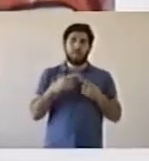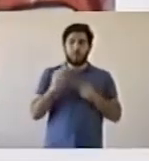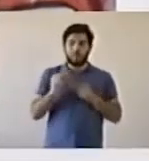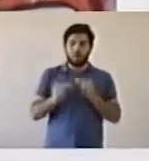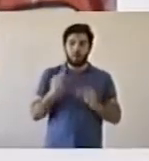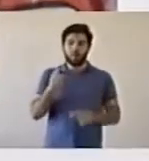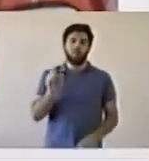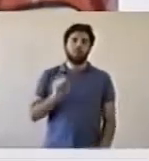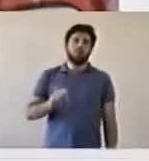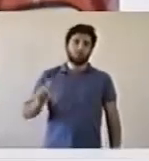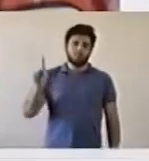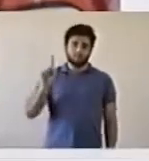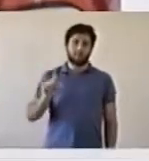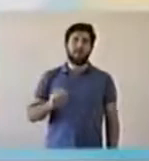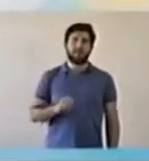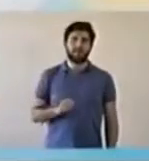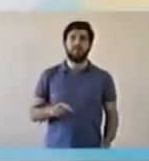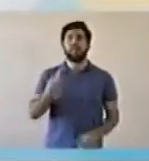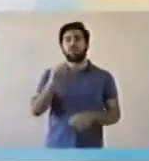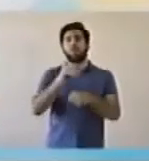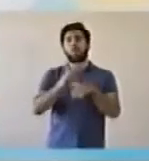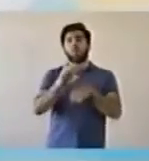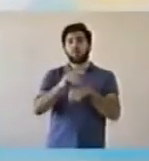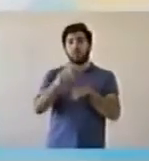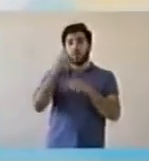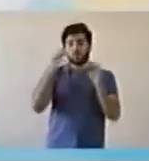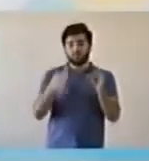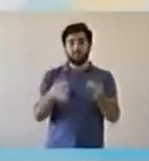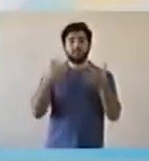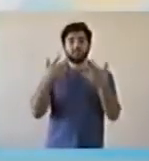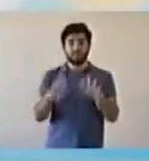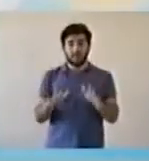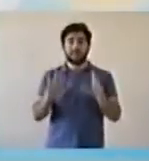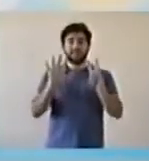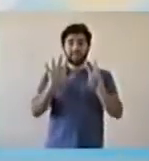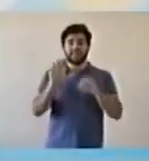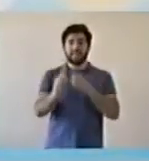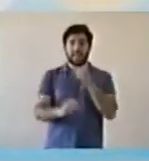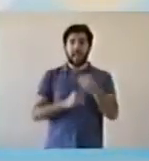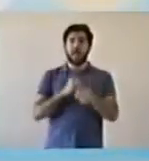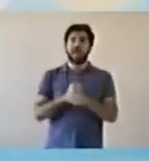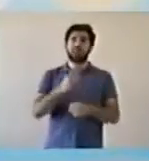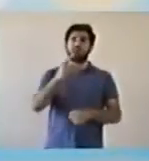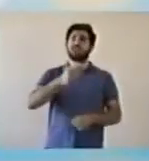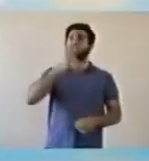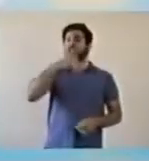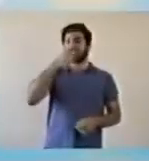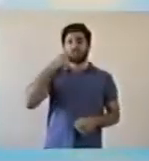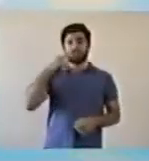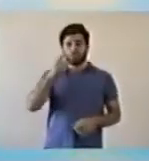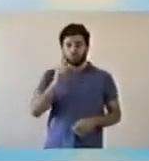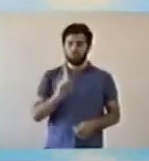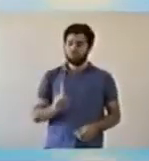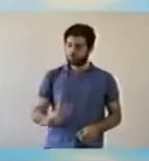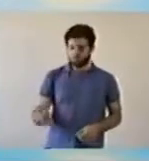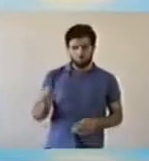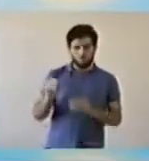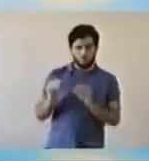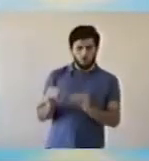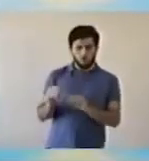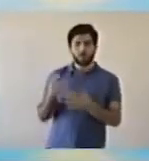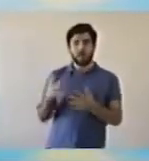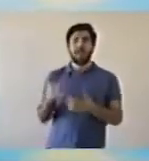pero poco a poco se irá acostumbrando. Lo aconsejable hasta que los niños hayan cumplido los 7 años que se cepillen primero